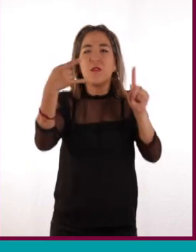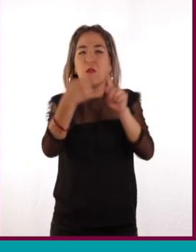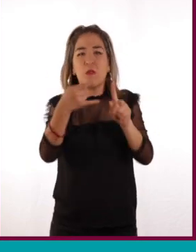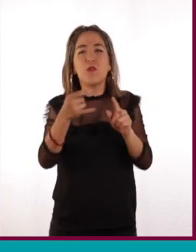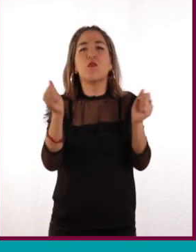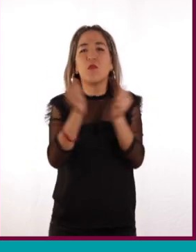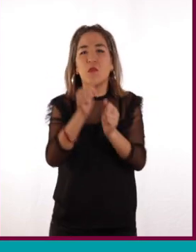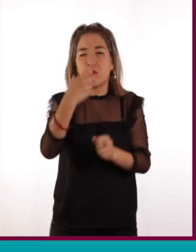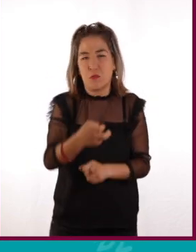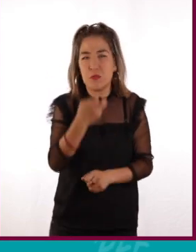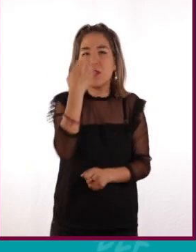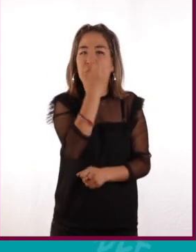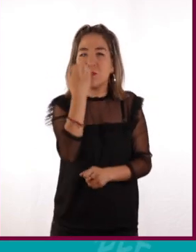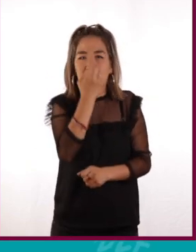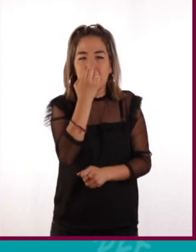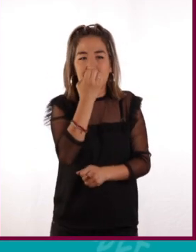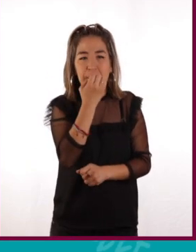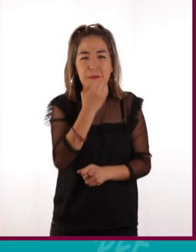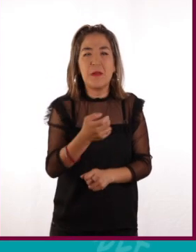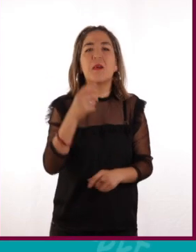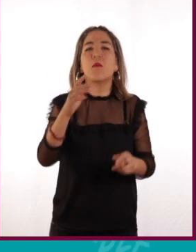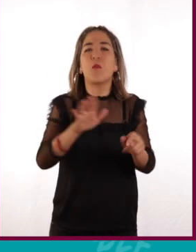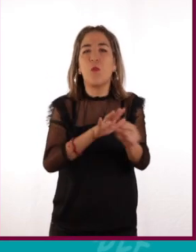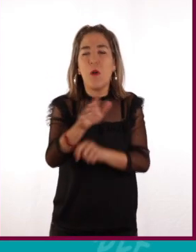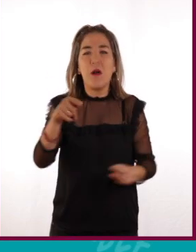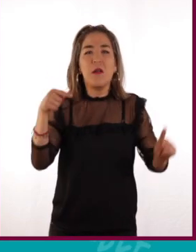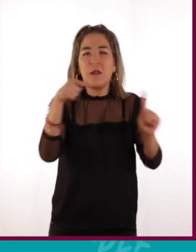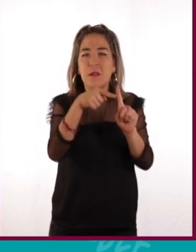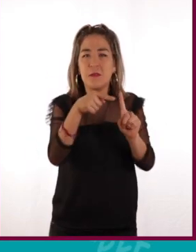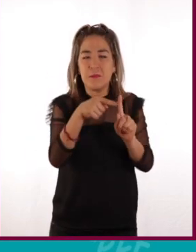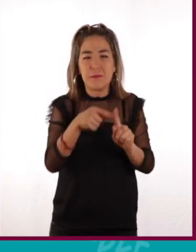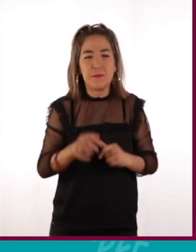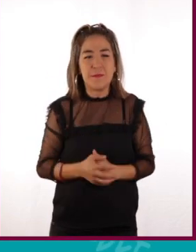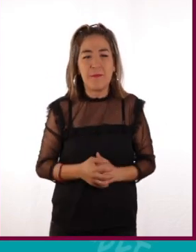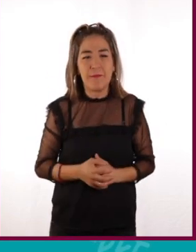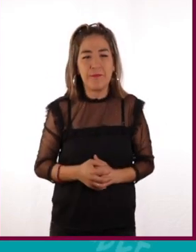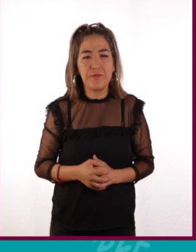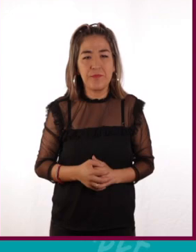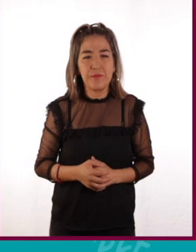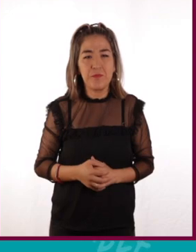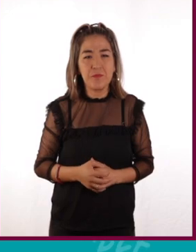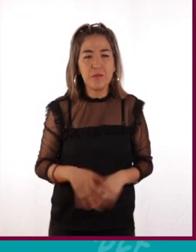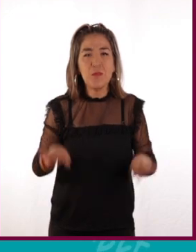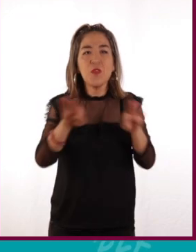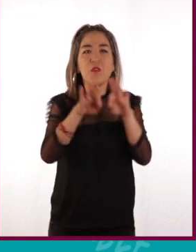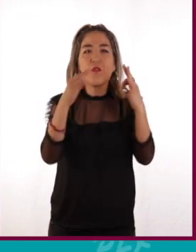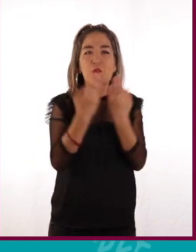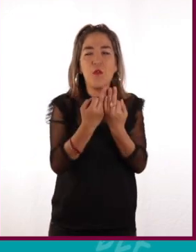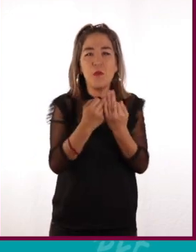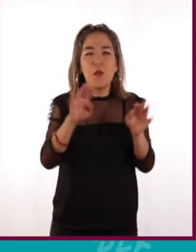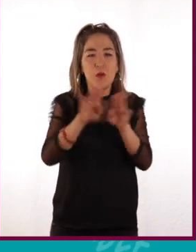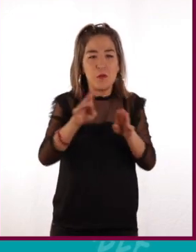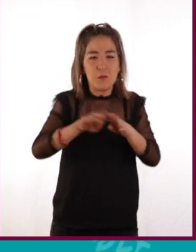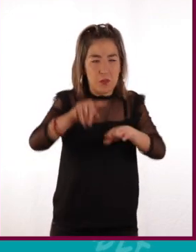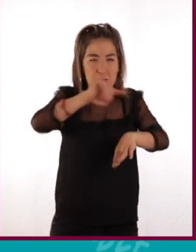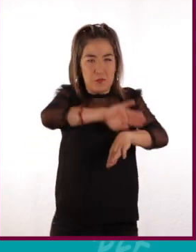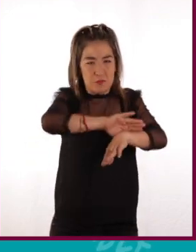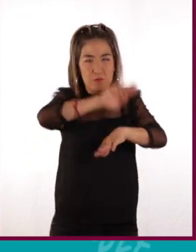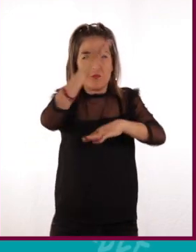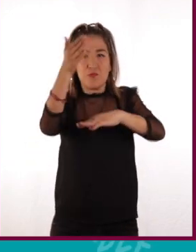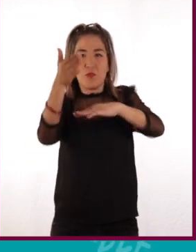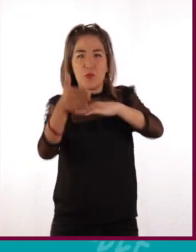del cubismo y de la escuela vienesa. Mientras que el propósito del Art Nouveau era destacar formas curvas